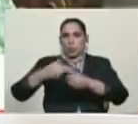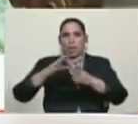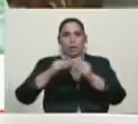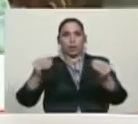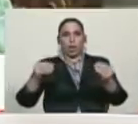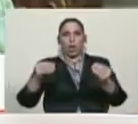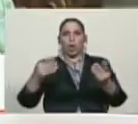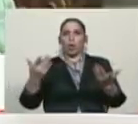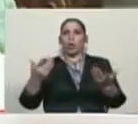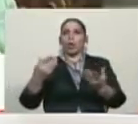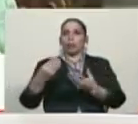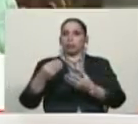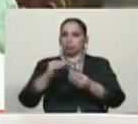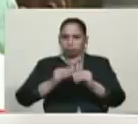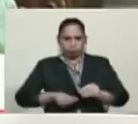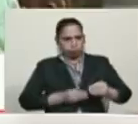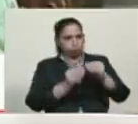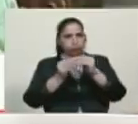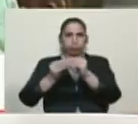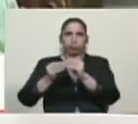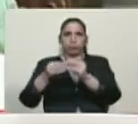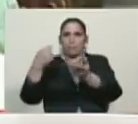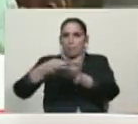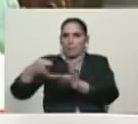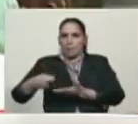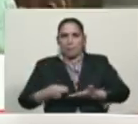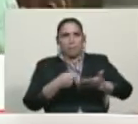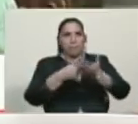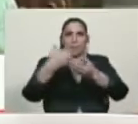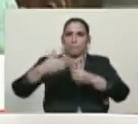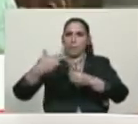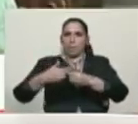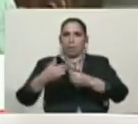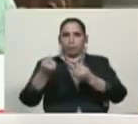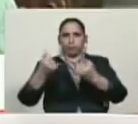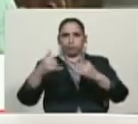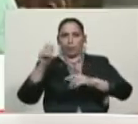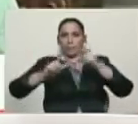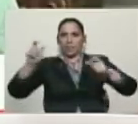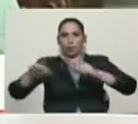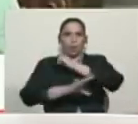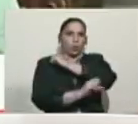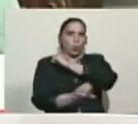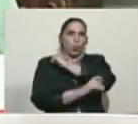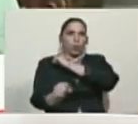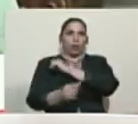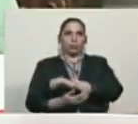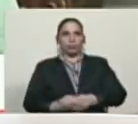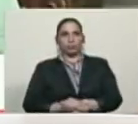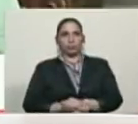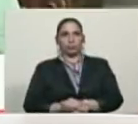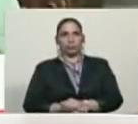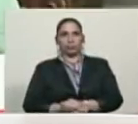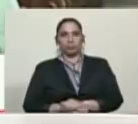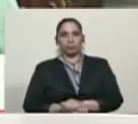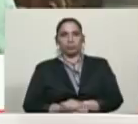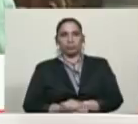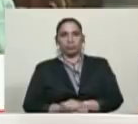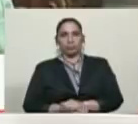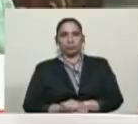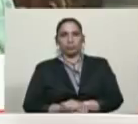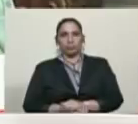realazos y había mucha gente robando por los brazos